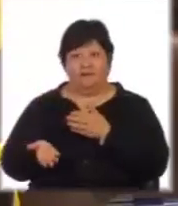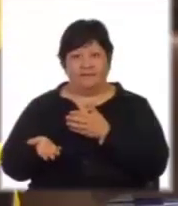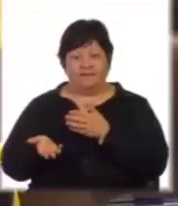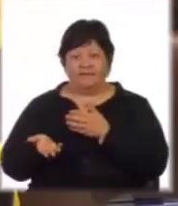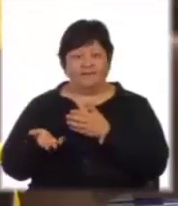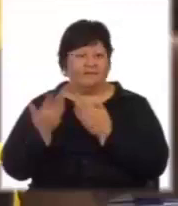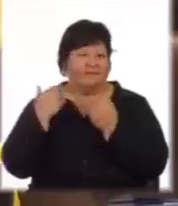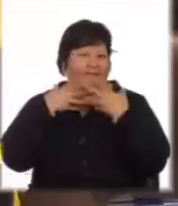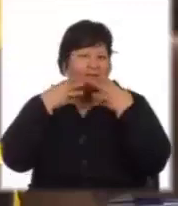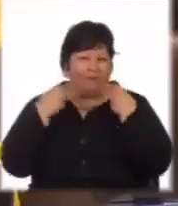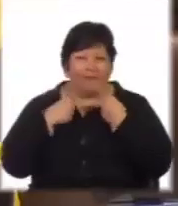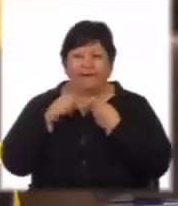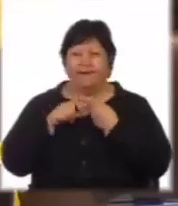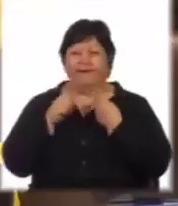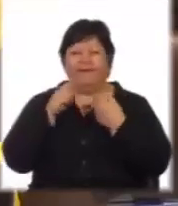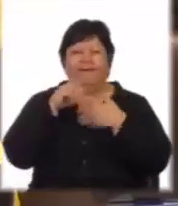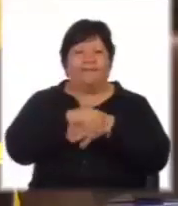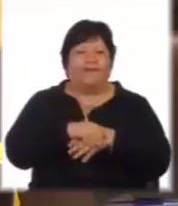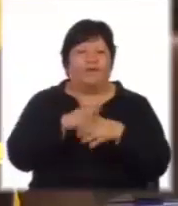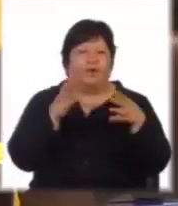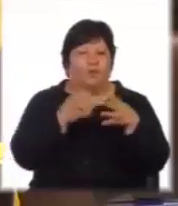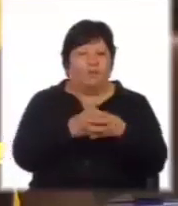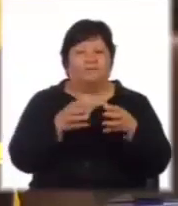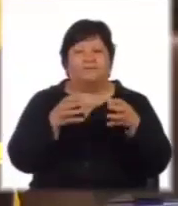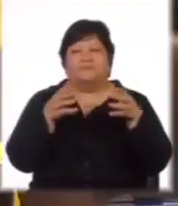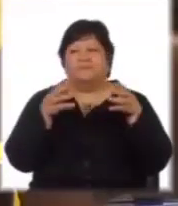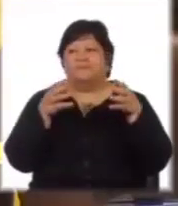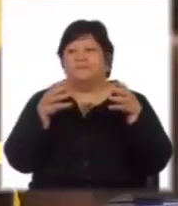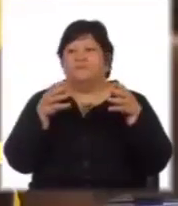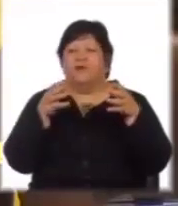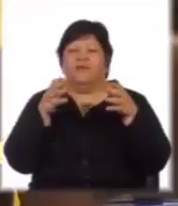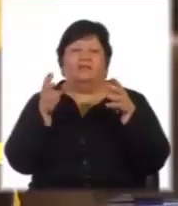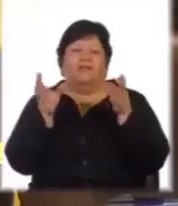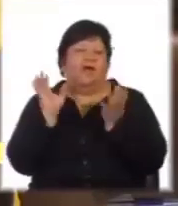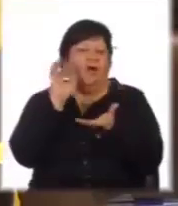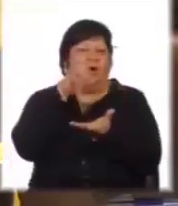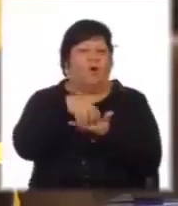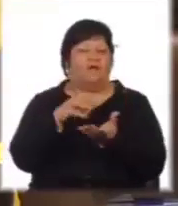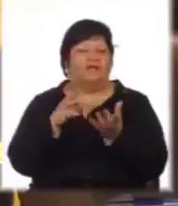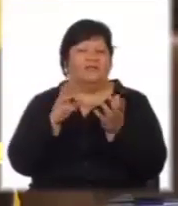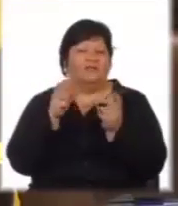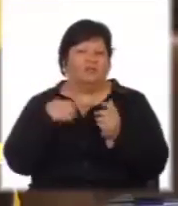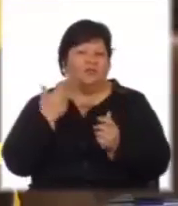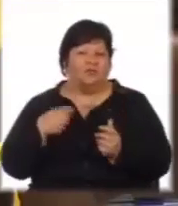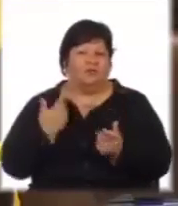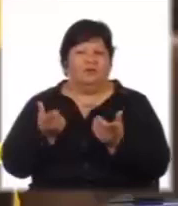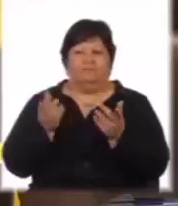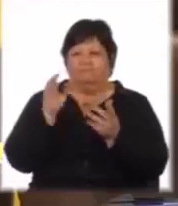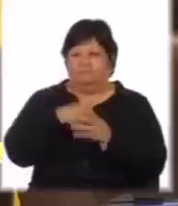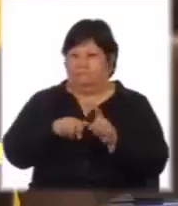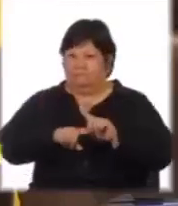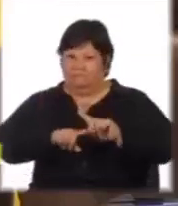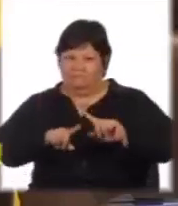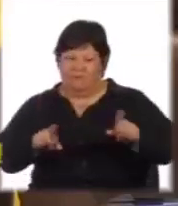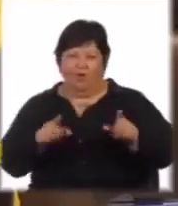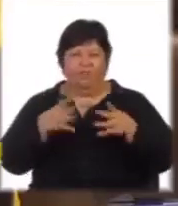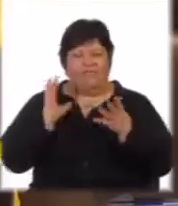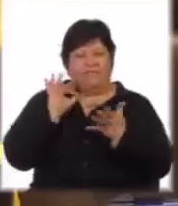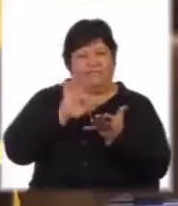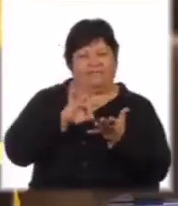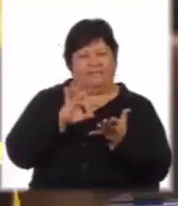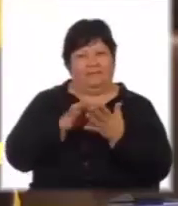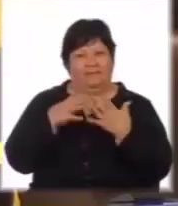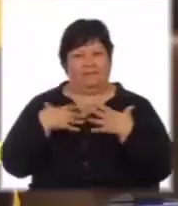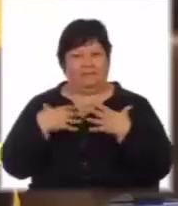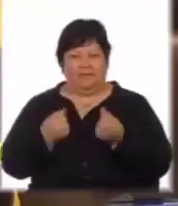escuela, no son parte del grupo de amigos, no son parte de las organizaciones sociales, no son parte del sistema de salud, no son